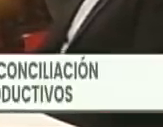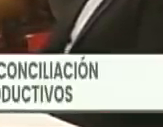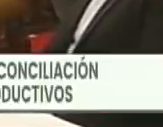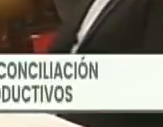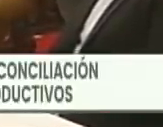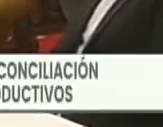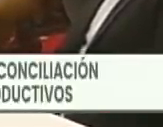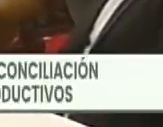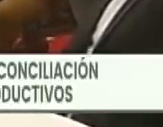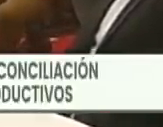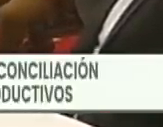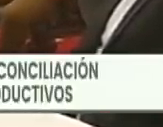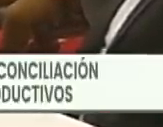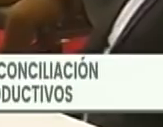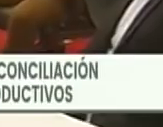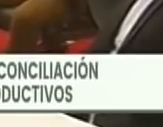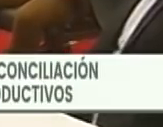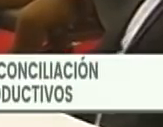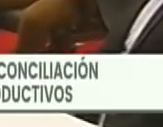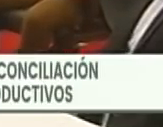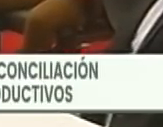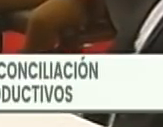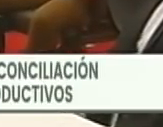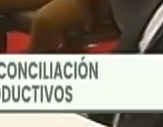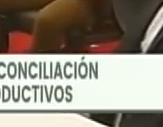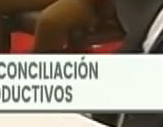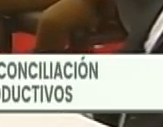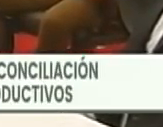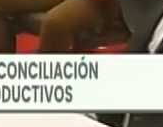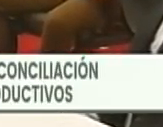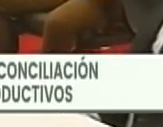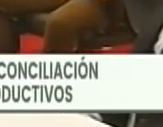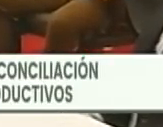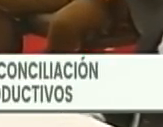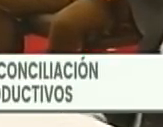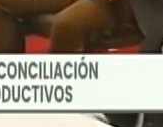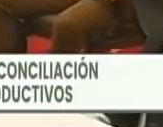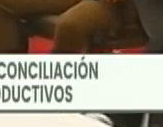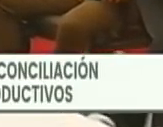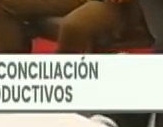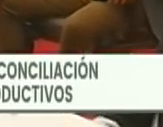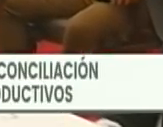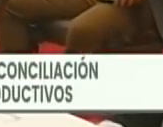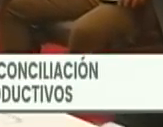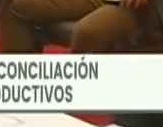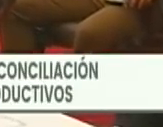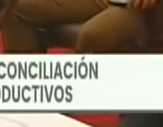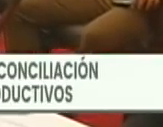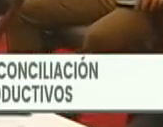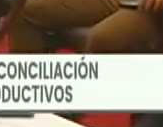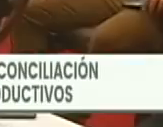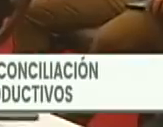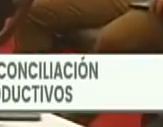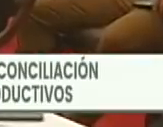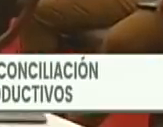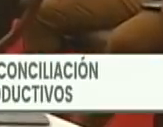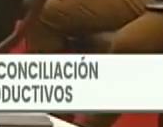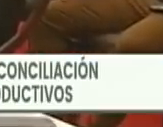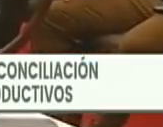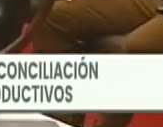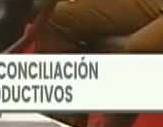de venezuela ciudadano gobernador del estado carabobo miembros de la